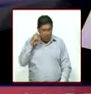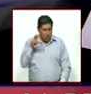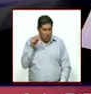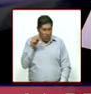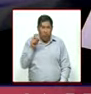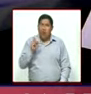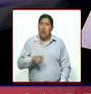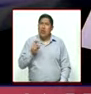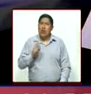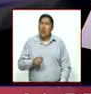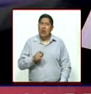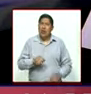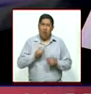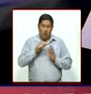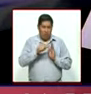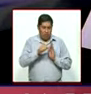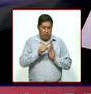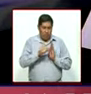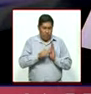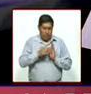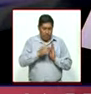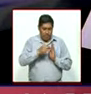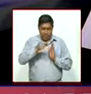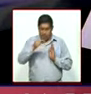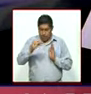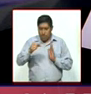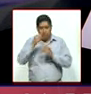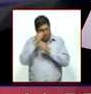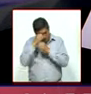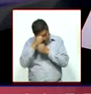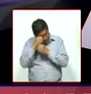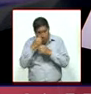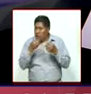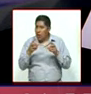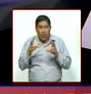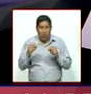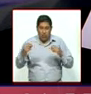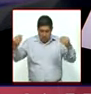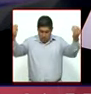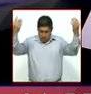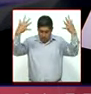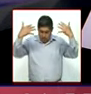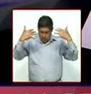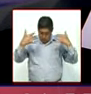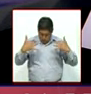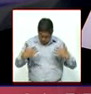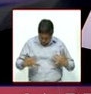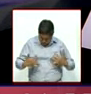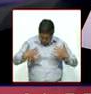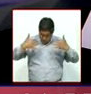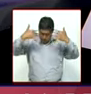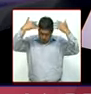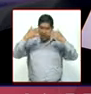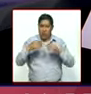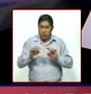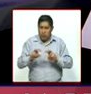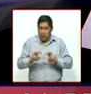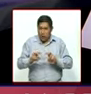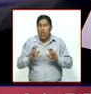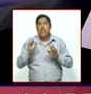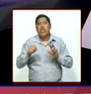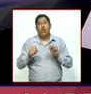incluso necesario hacer una biopsia eso sería de mucha utilidad verdad como decías o sea solamente que se enfoque en prevenir o